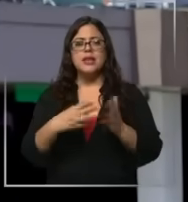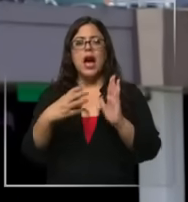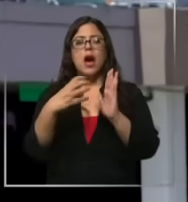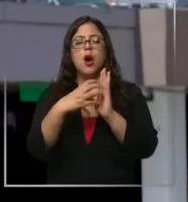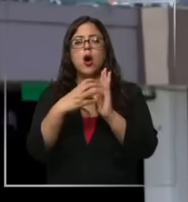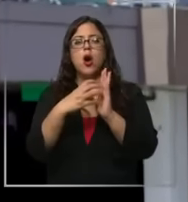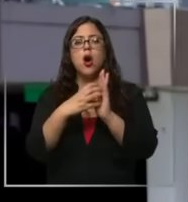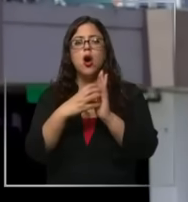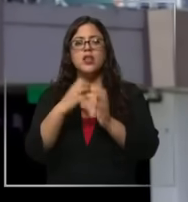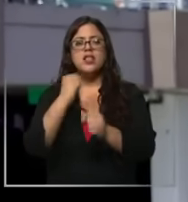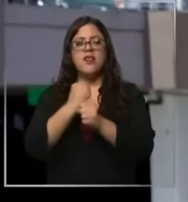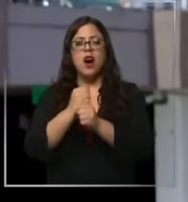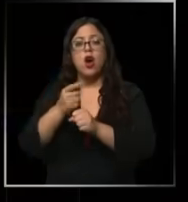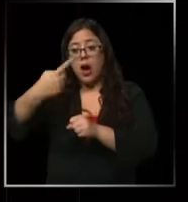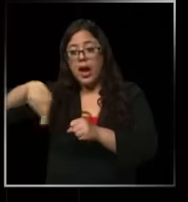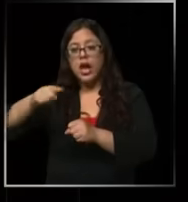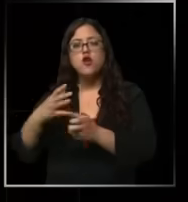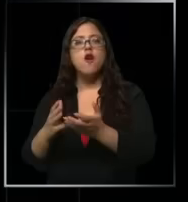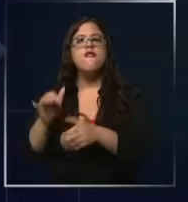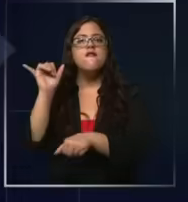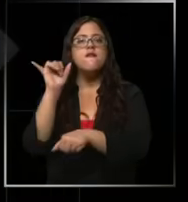hicieron pasar como vigilantes.